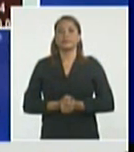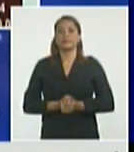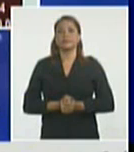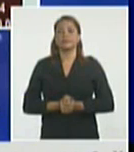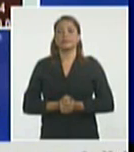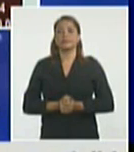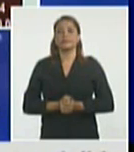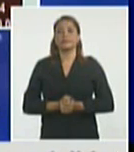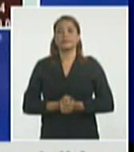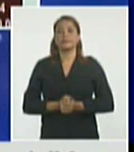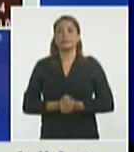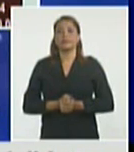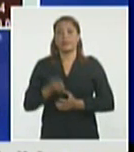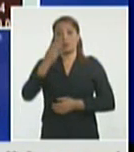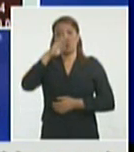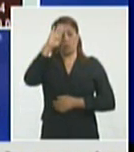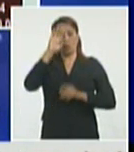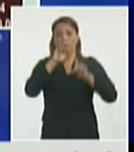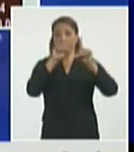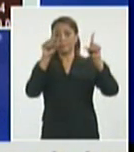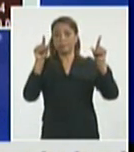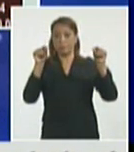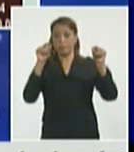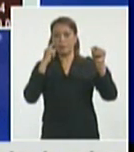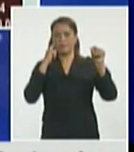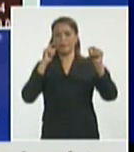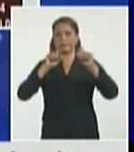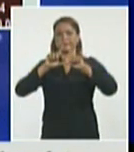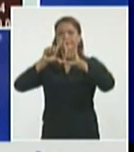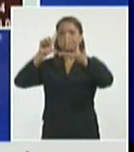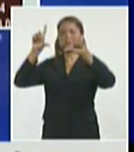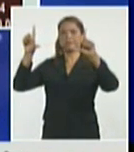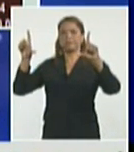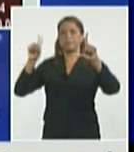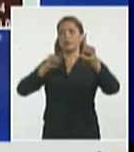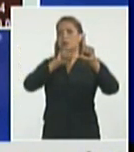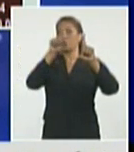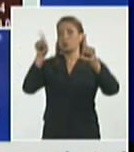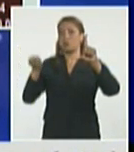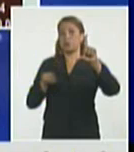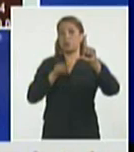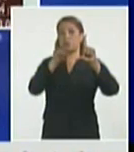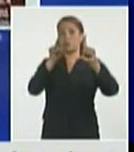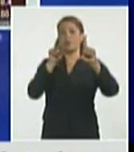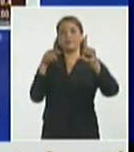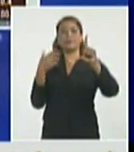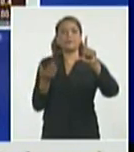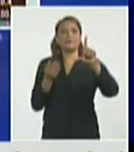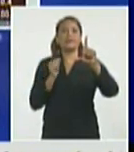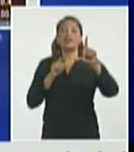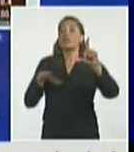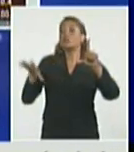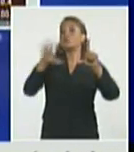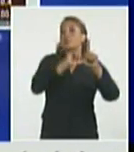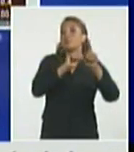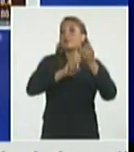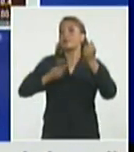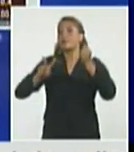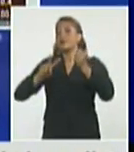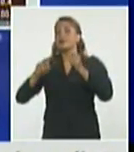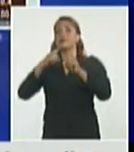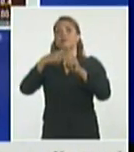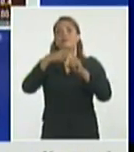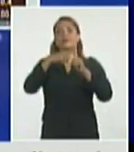provincias, como se puede ver en el gráfico que se presenta ahora a continuación, todas las provincias con positividad de